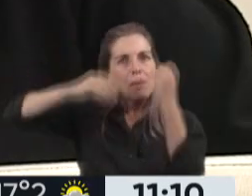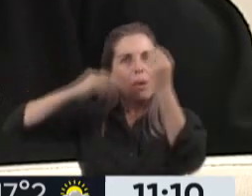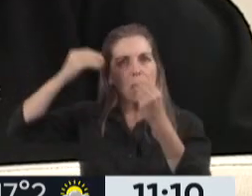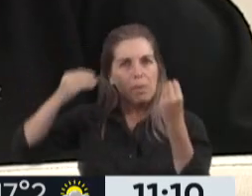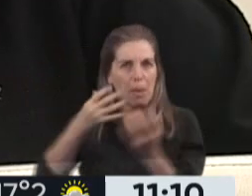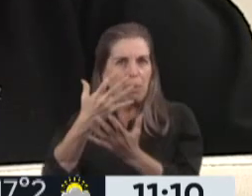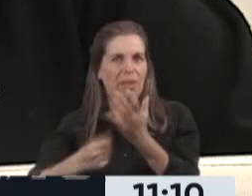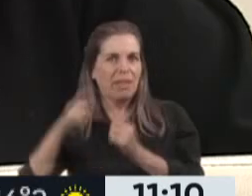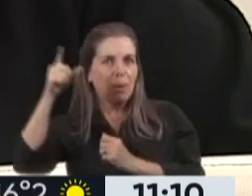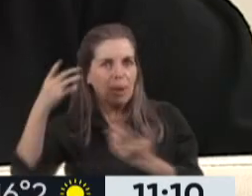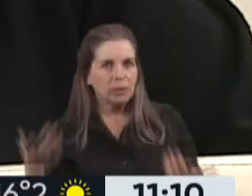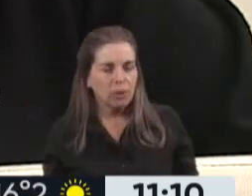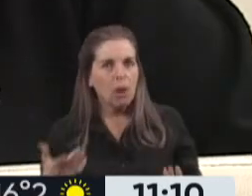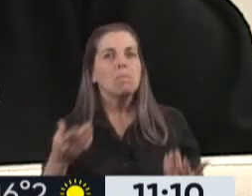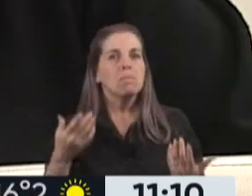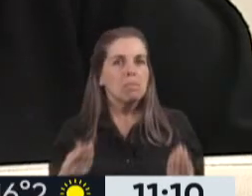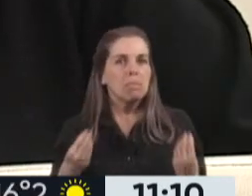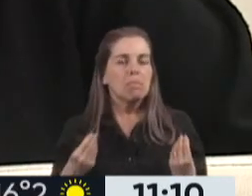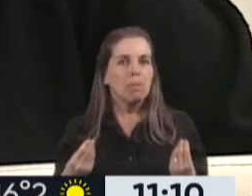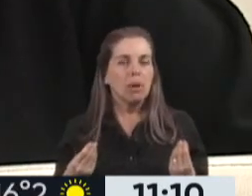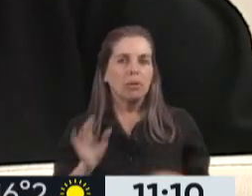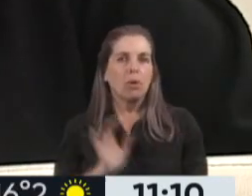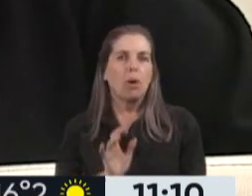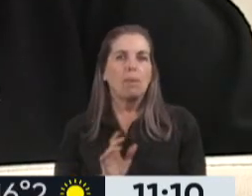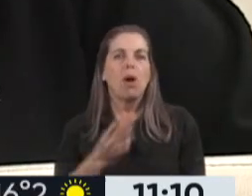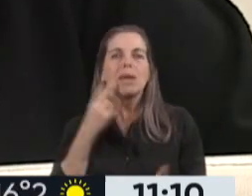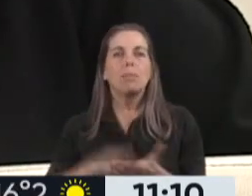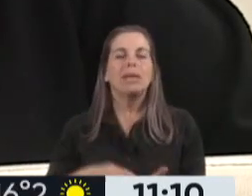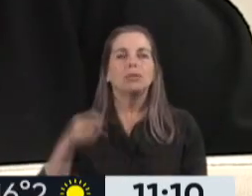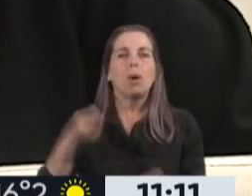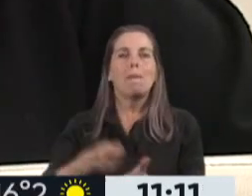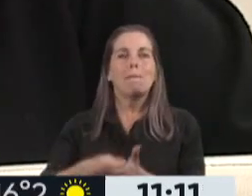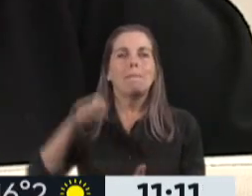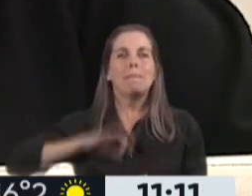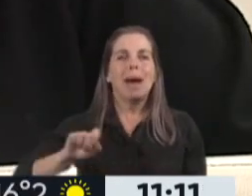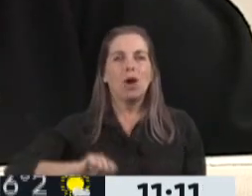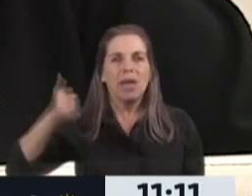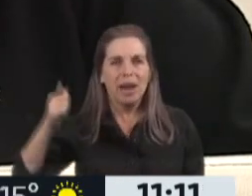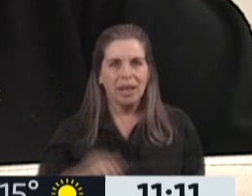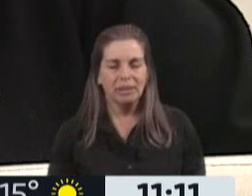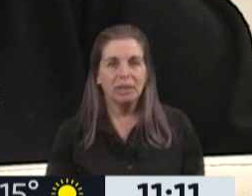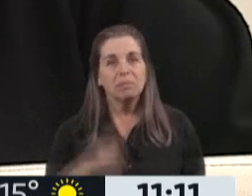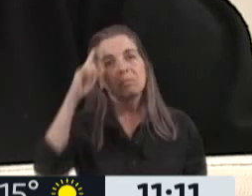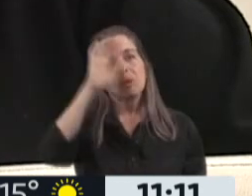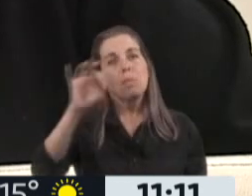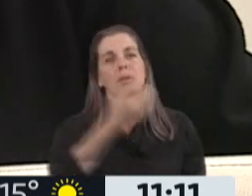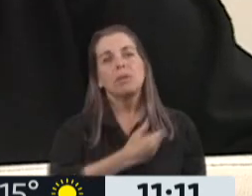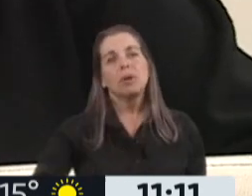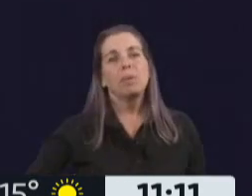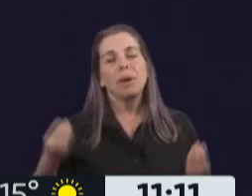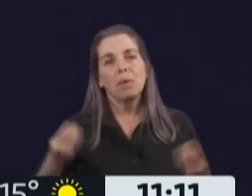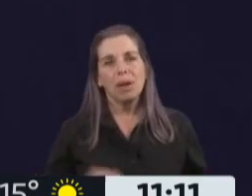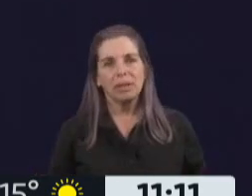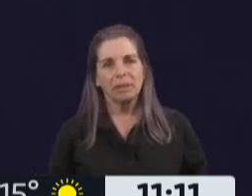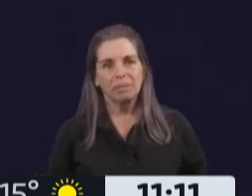por desempeñarse en el exterior, en concepto de pago de ganancias. ¿Qué postura tiene el gobierno en relación a eso?